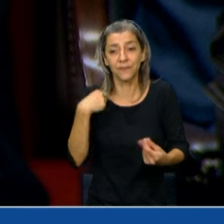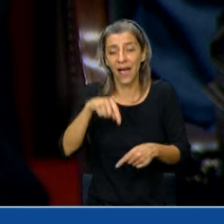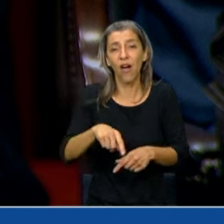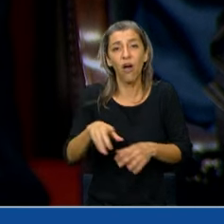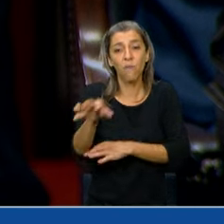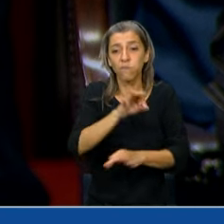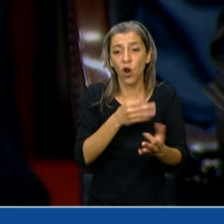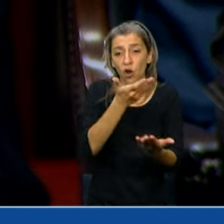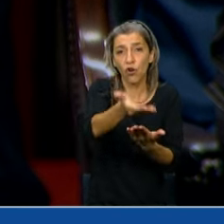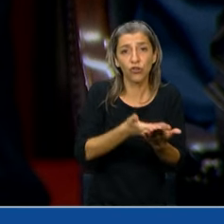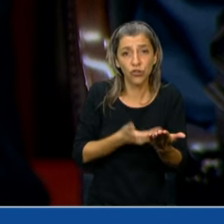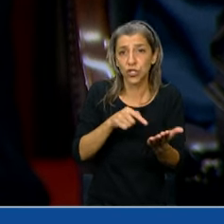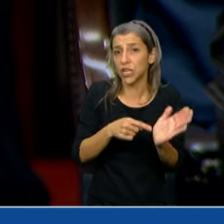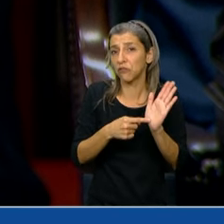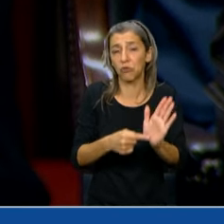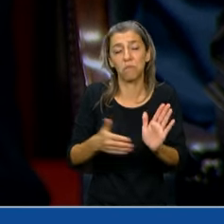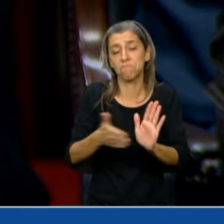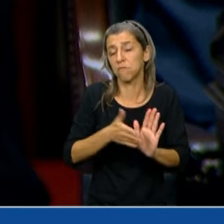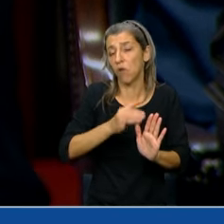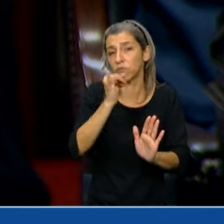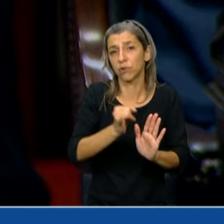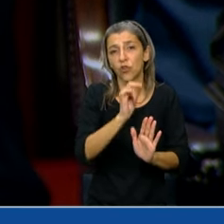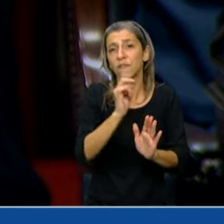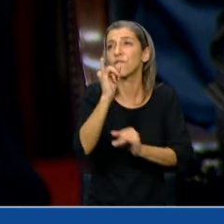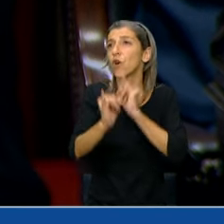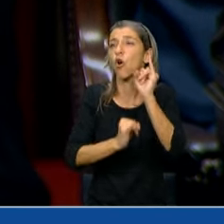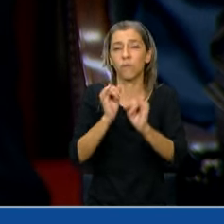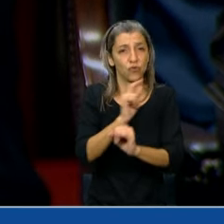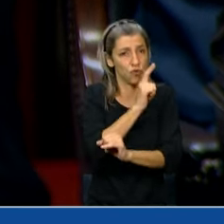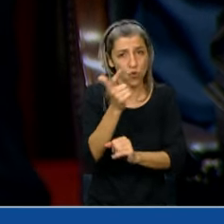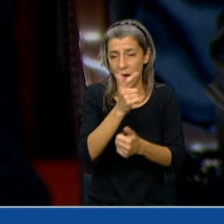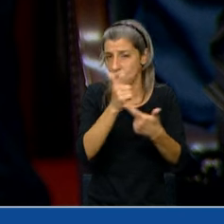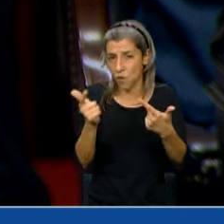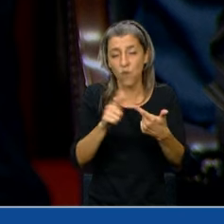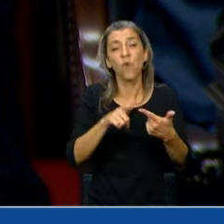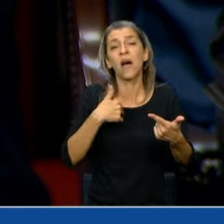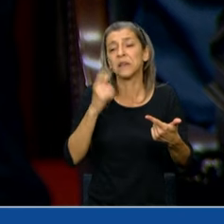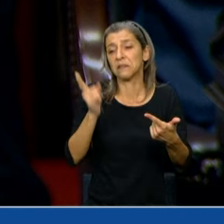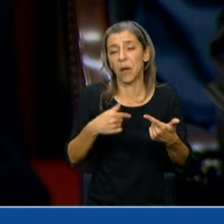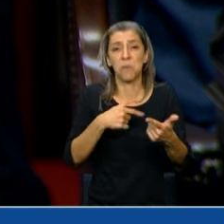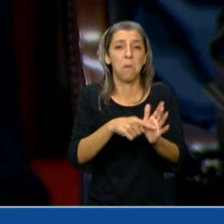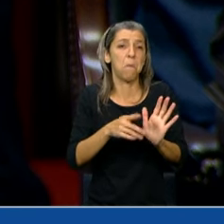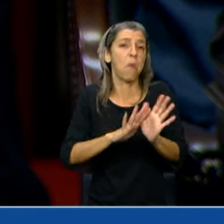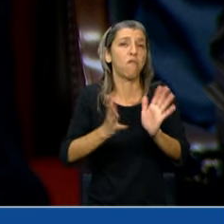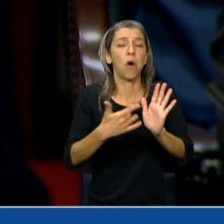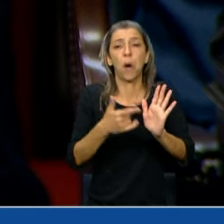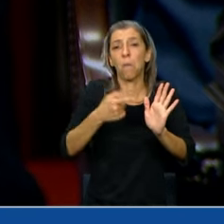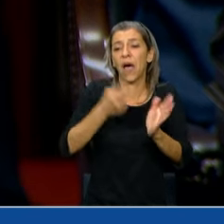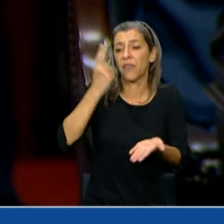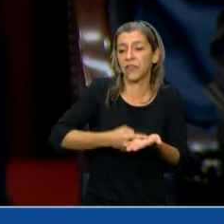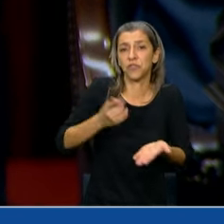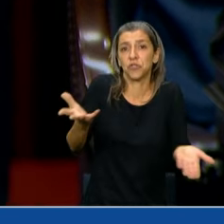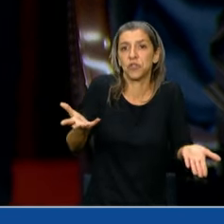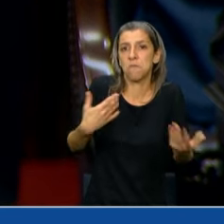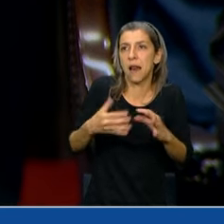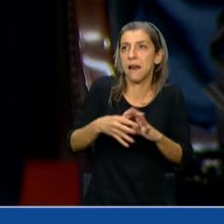proyecto que no que es carente de fundamentos carente de información y con suma direccionalidad discrecionalidad y de alto